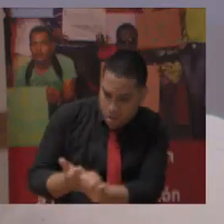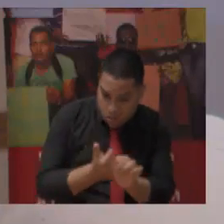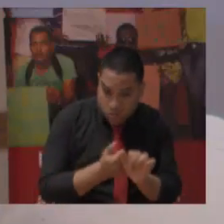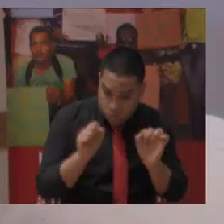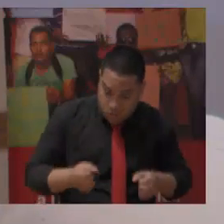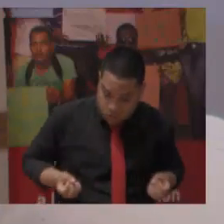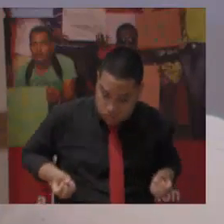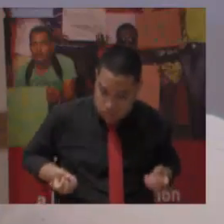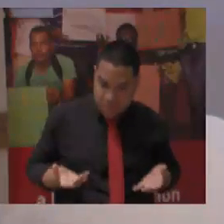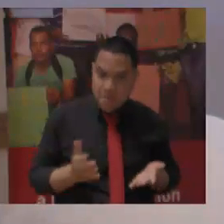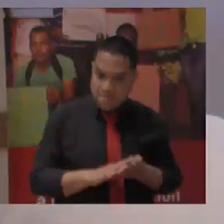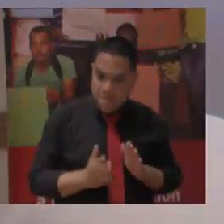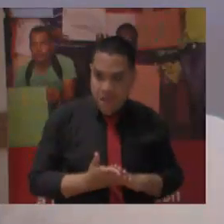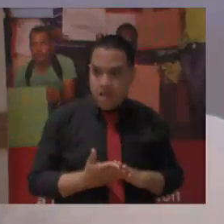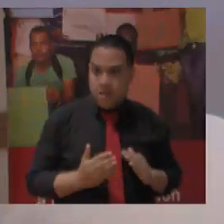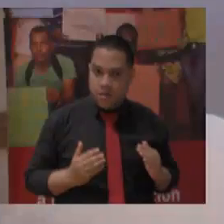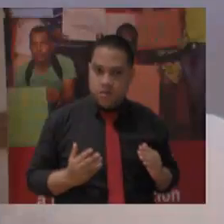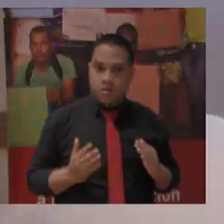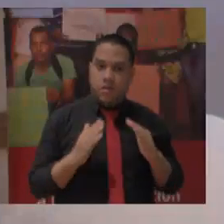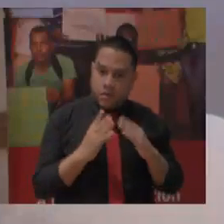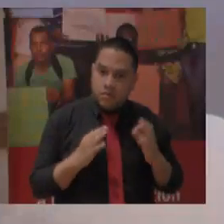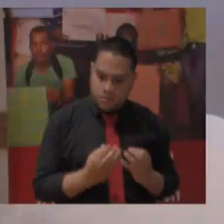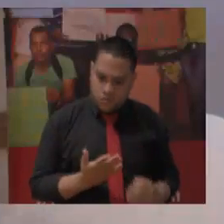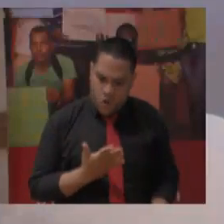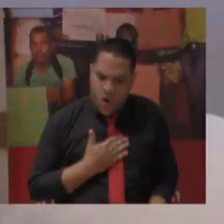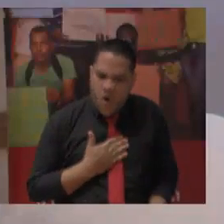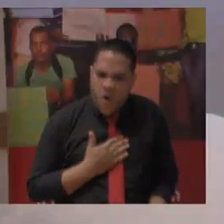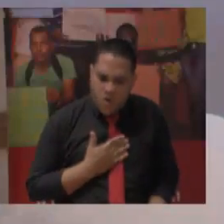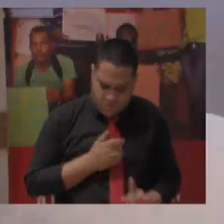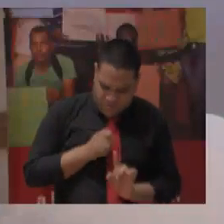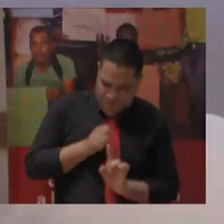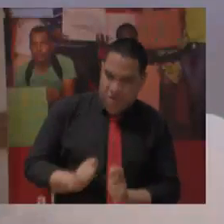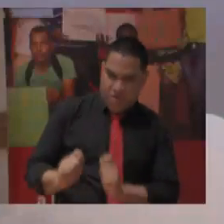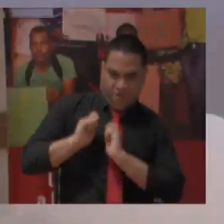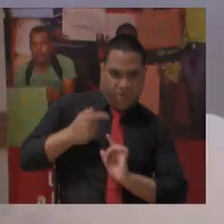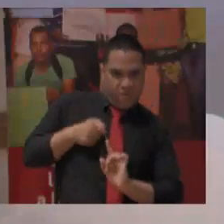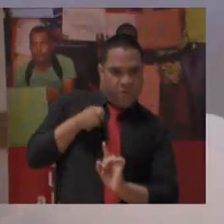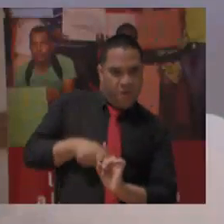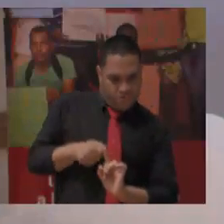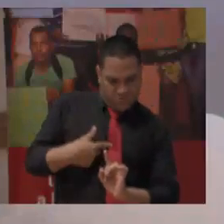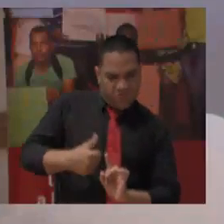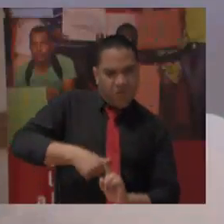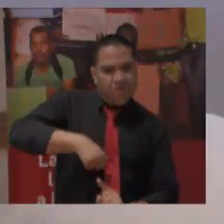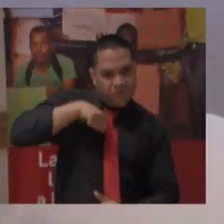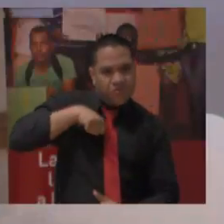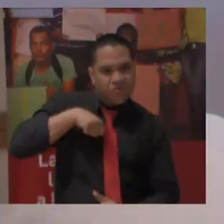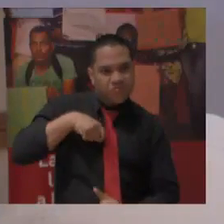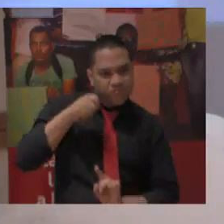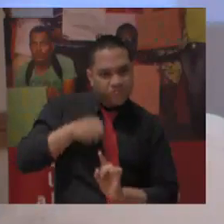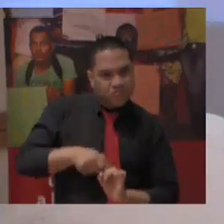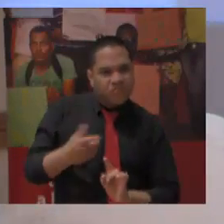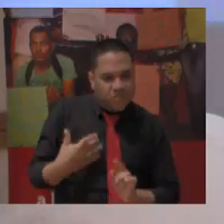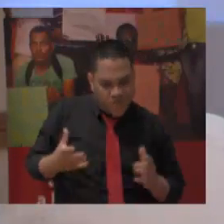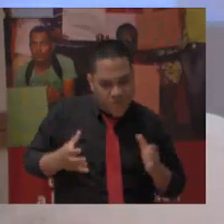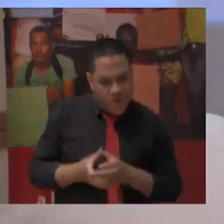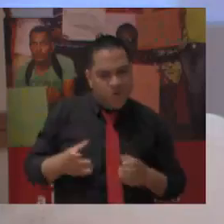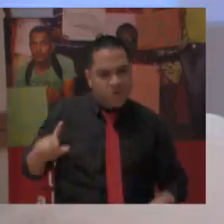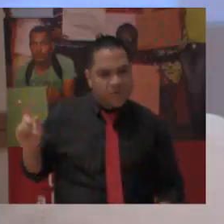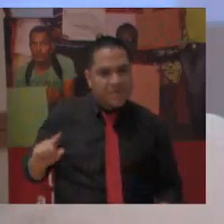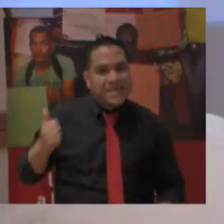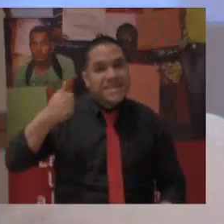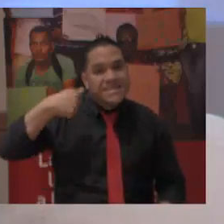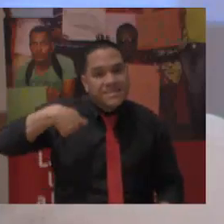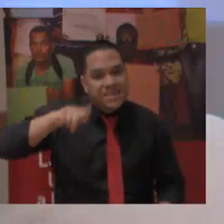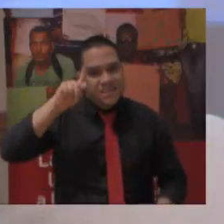nosotros en nuestra casa. Yo hoy en día tengo el rol, y del cual me siento muy orgulloso, de hacer parte de una organización que lleva 16